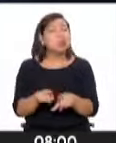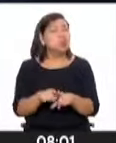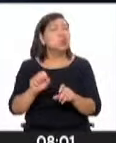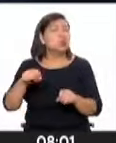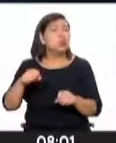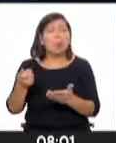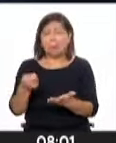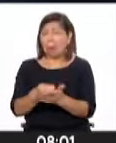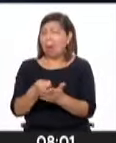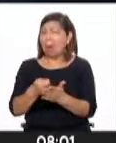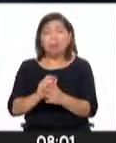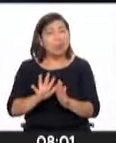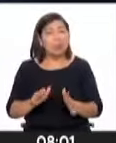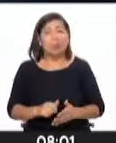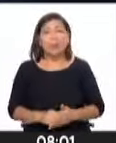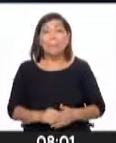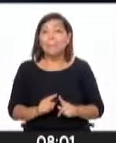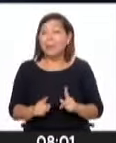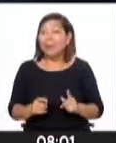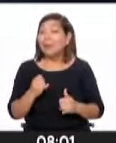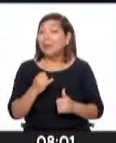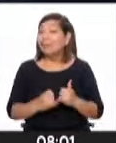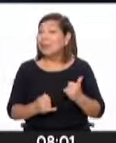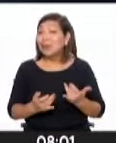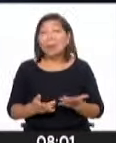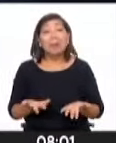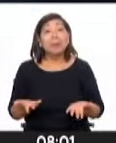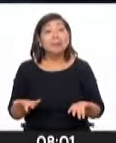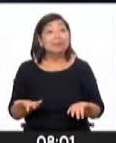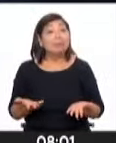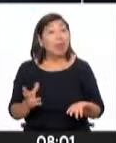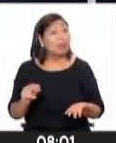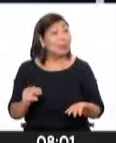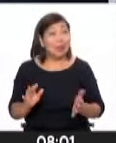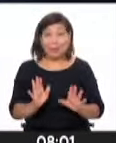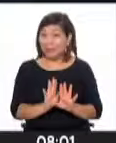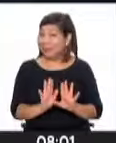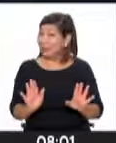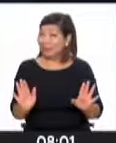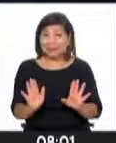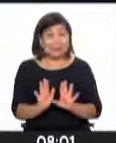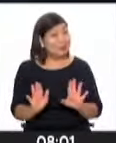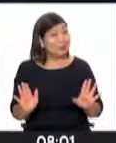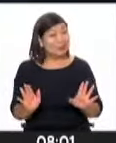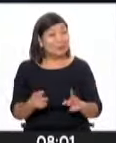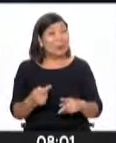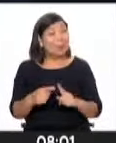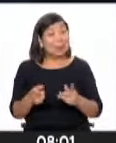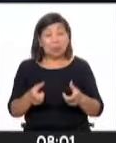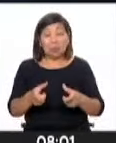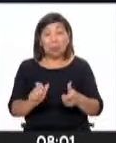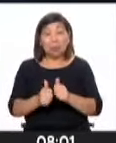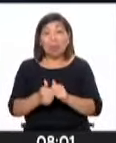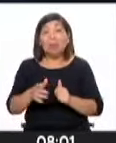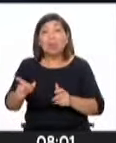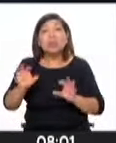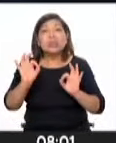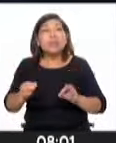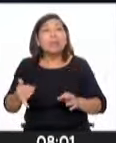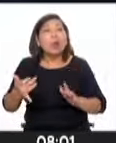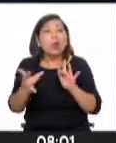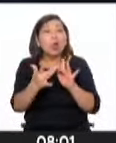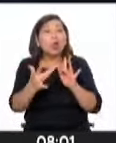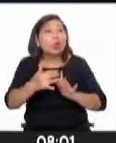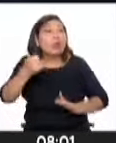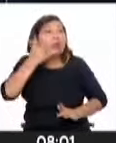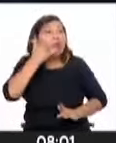a tu red de contactos también. Y al final termina dando permisos que no debería. Y a veces estas aplicaciones te extorsionan llamando a tus contactos